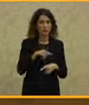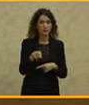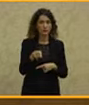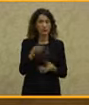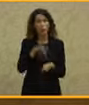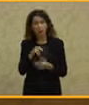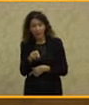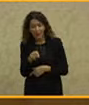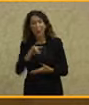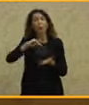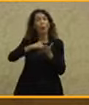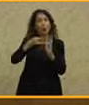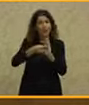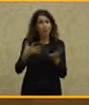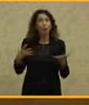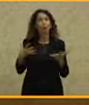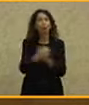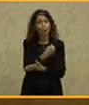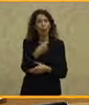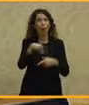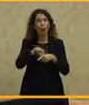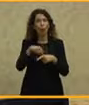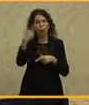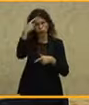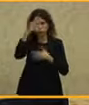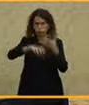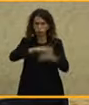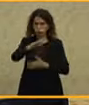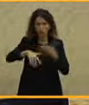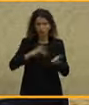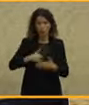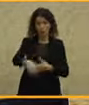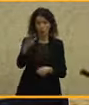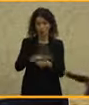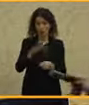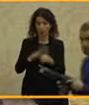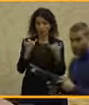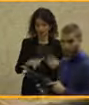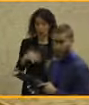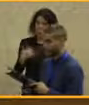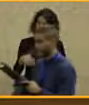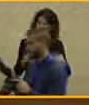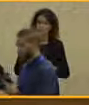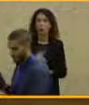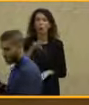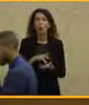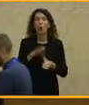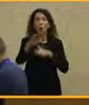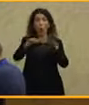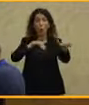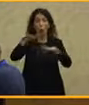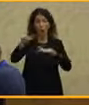es lo del proyecto que tiene todo el mundo con la cabeza como un bombo. Bueno, el evento del martes, ¿no? Sí. Bueno, a ver, es que hemos